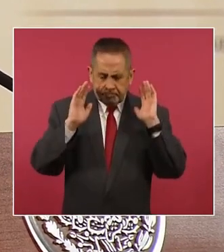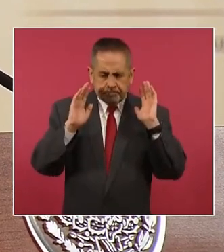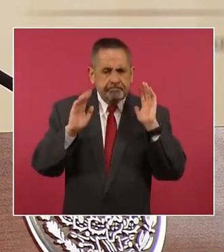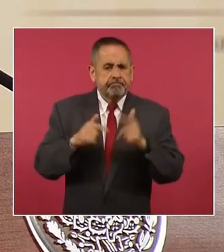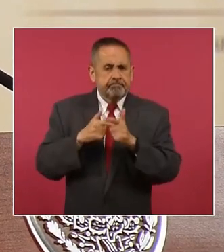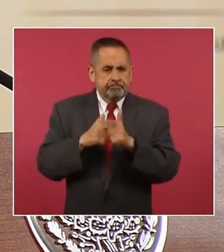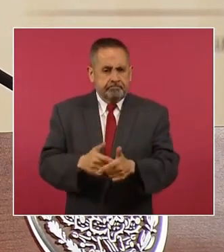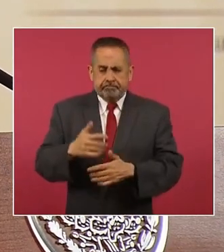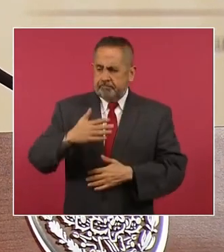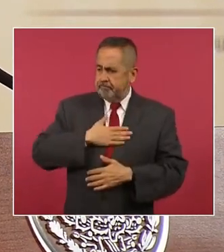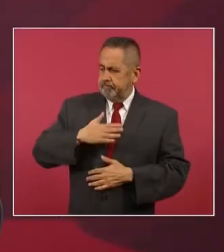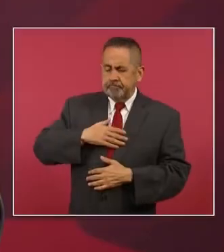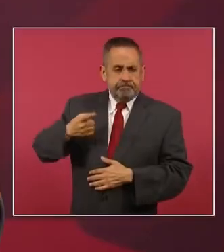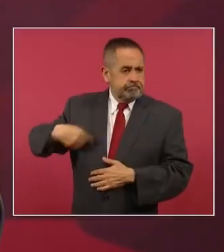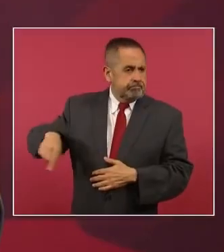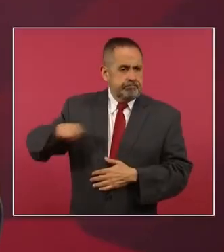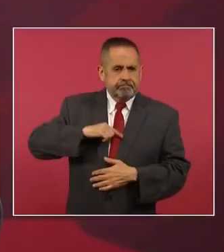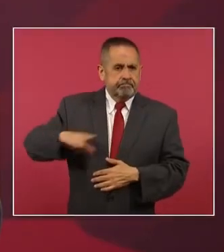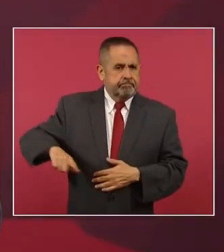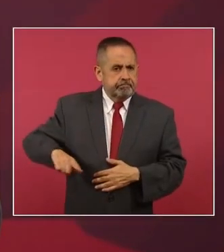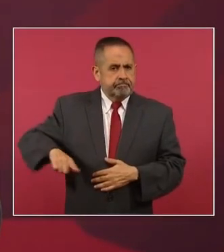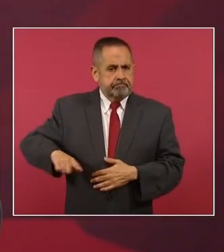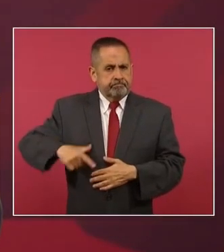que en nuestro gobierno